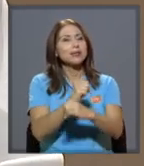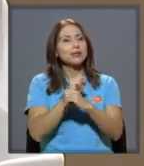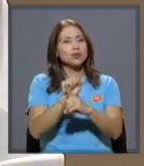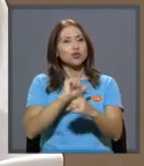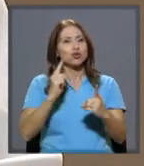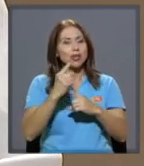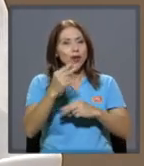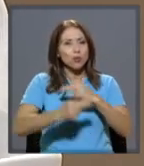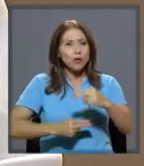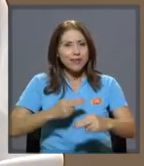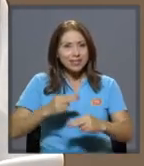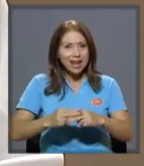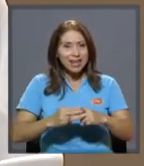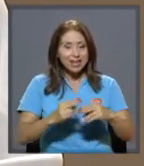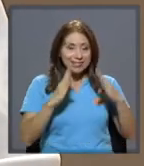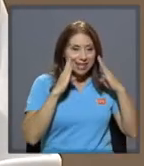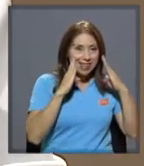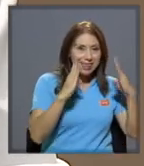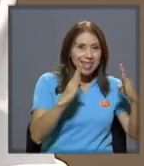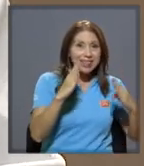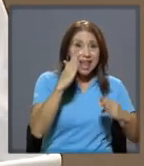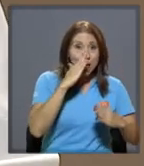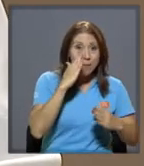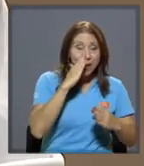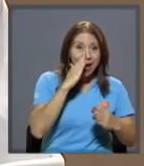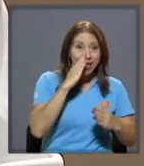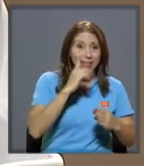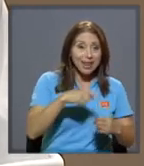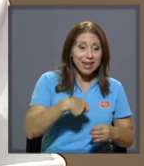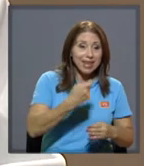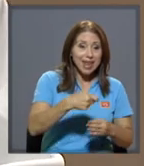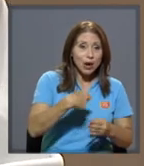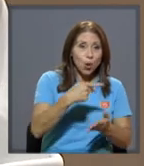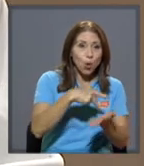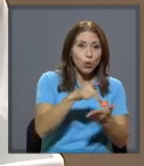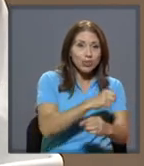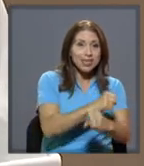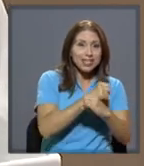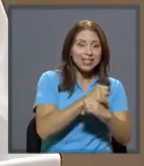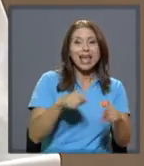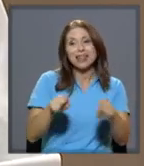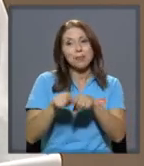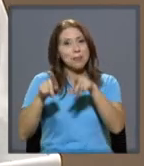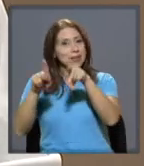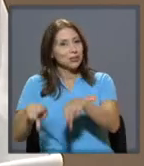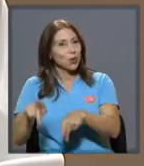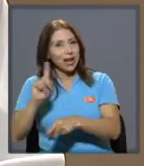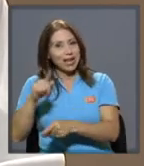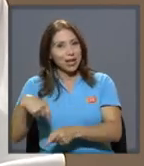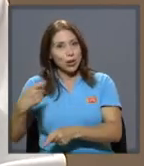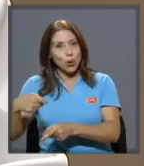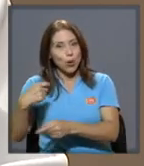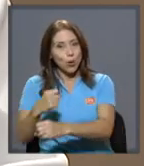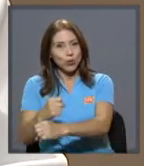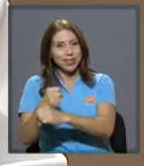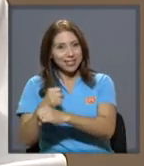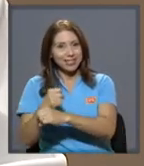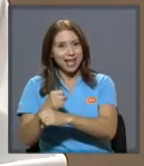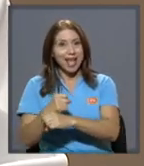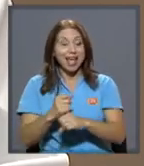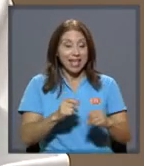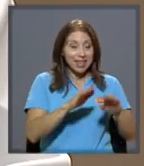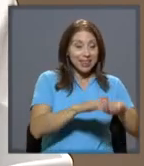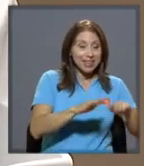Se atiende tanto a la madre que cotiza como a la que no cotiza, se atiende tanto a los niños que están asegurados